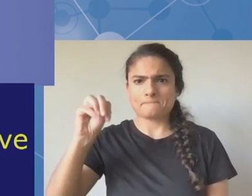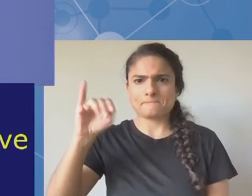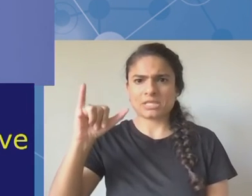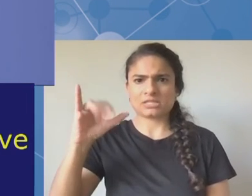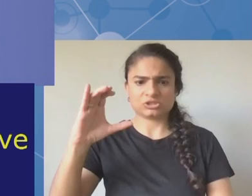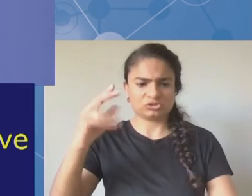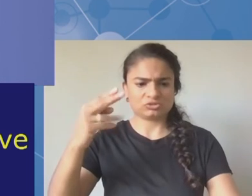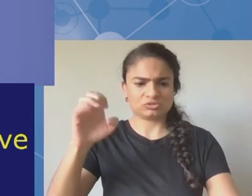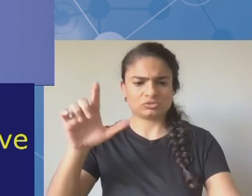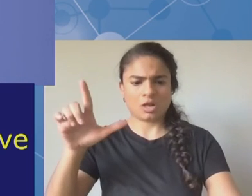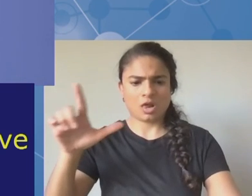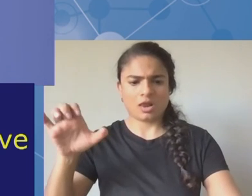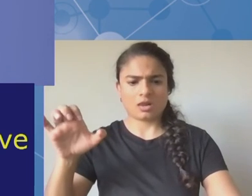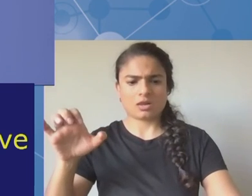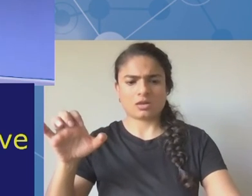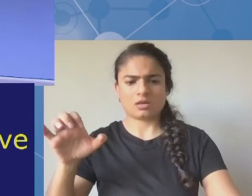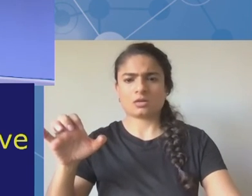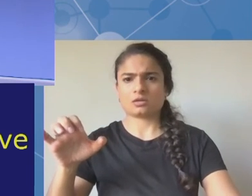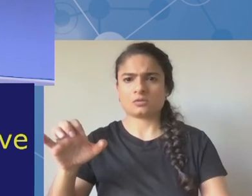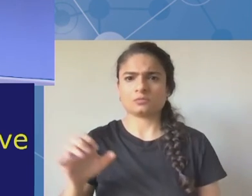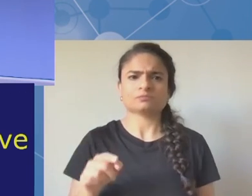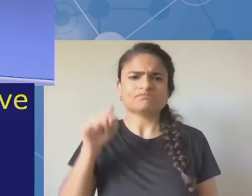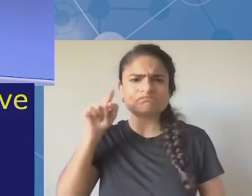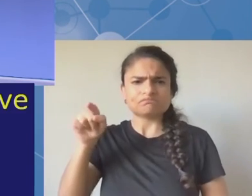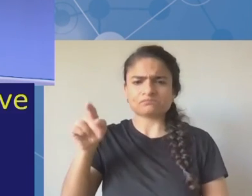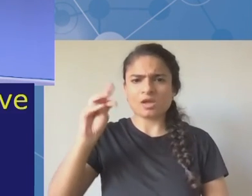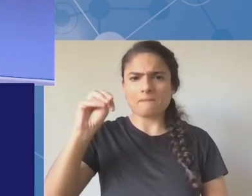siguiente presidente del grupo MAG.